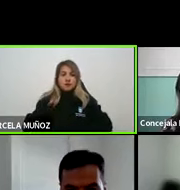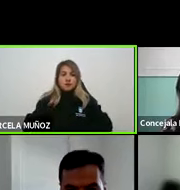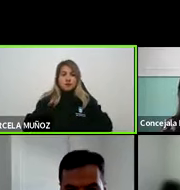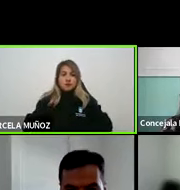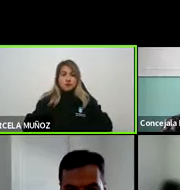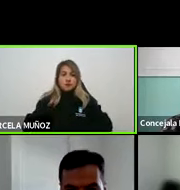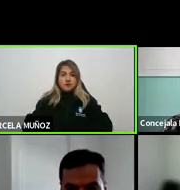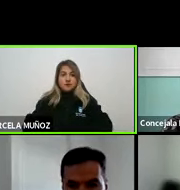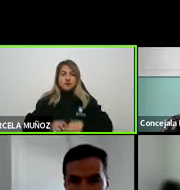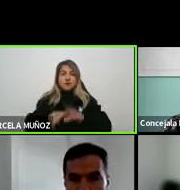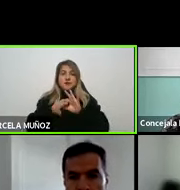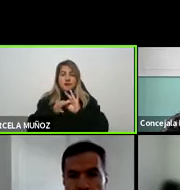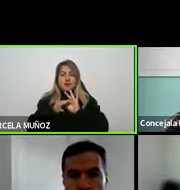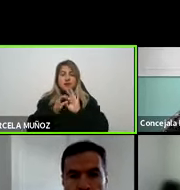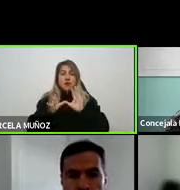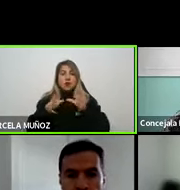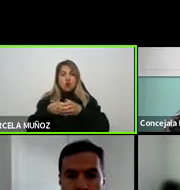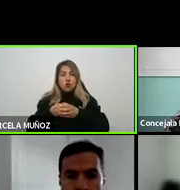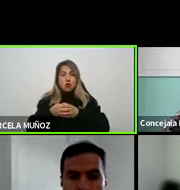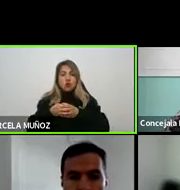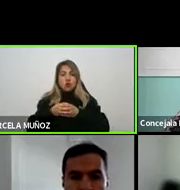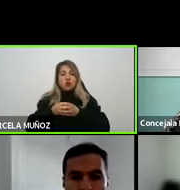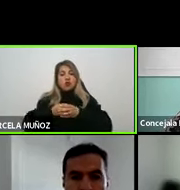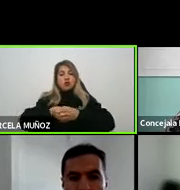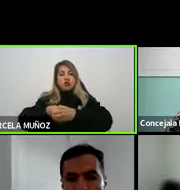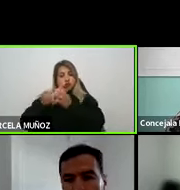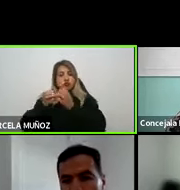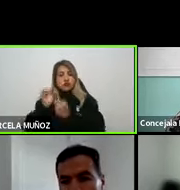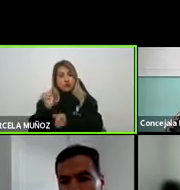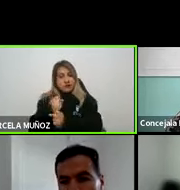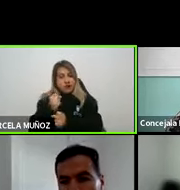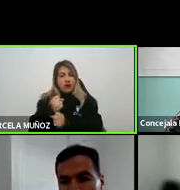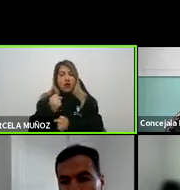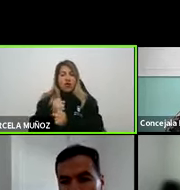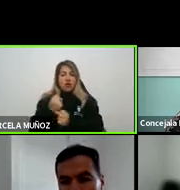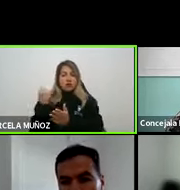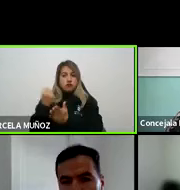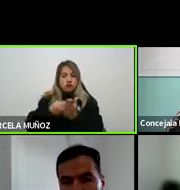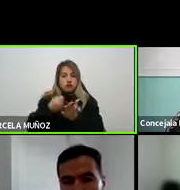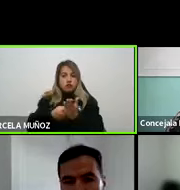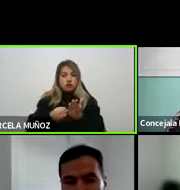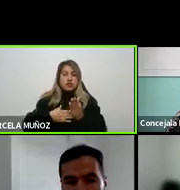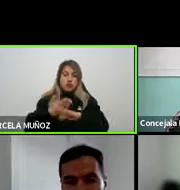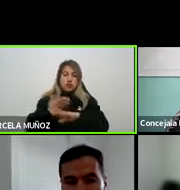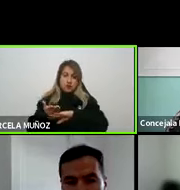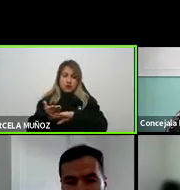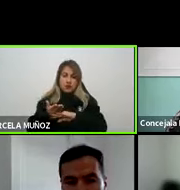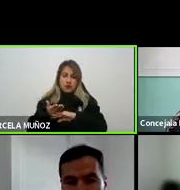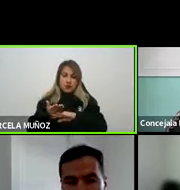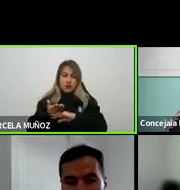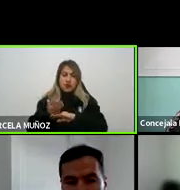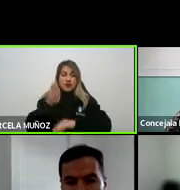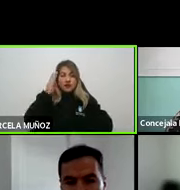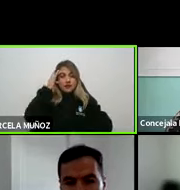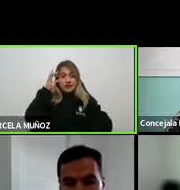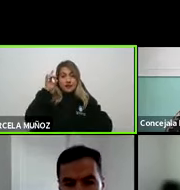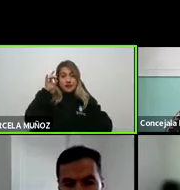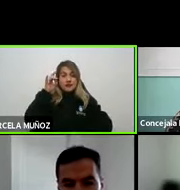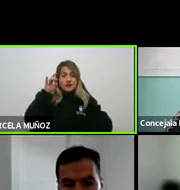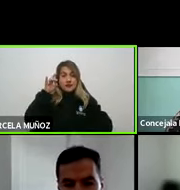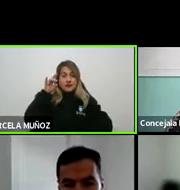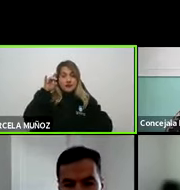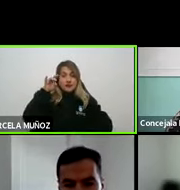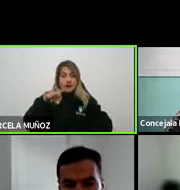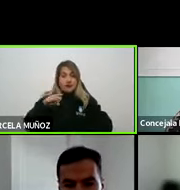los agradecimientos al personal que estuvo en terreno, ¿cierto? Y solicitar de ya, como sabemos, vienen